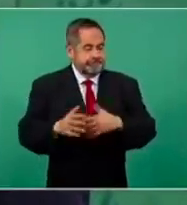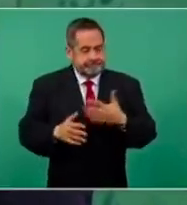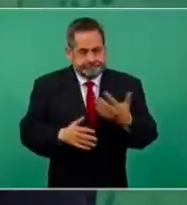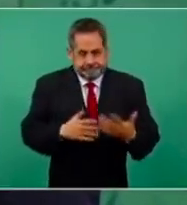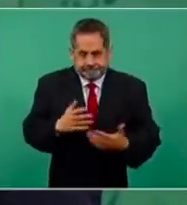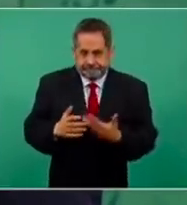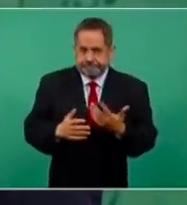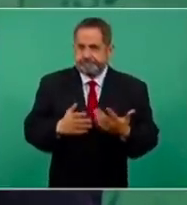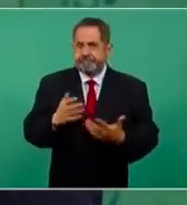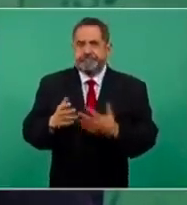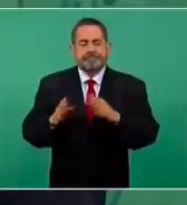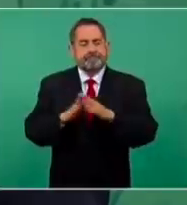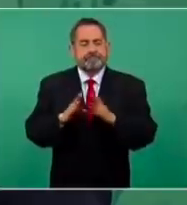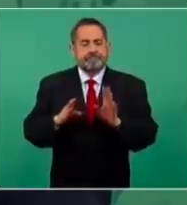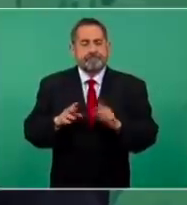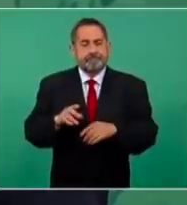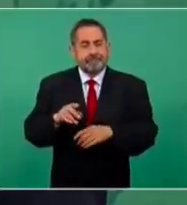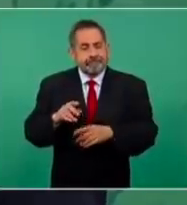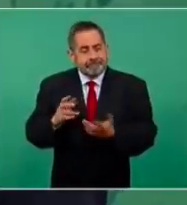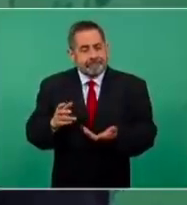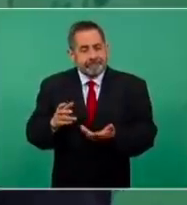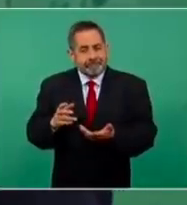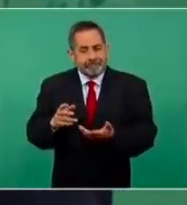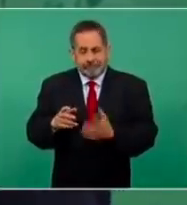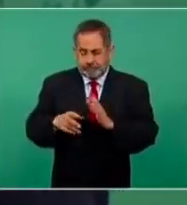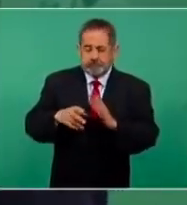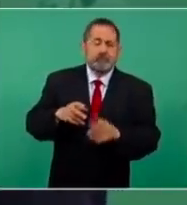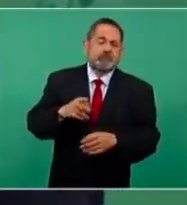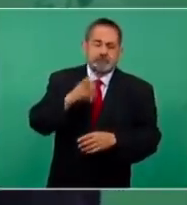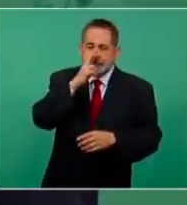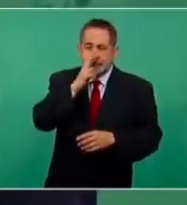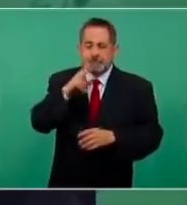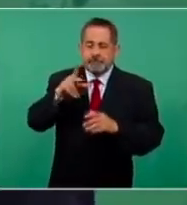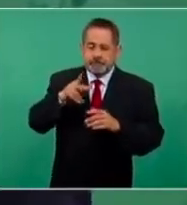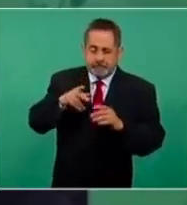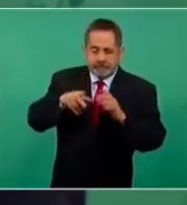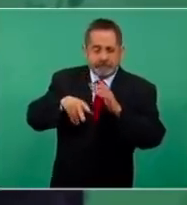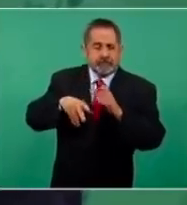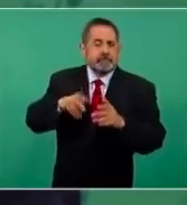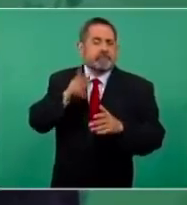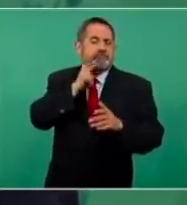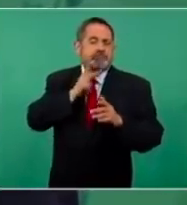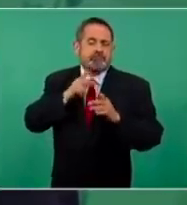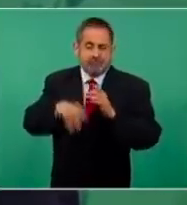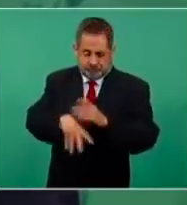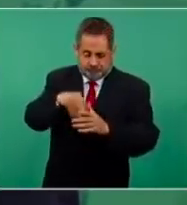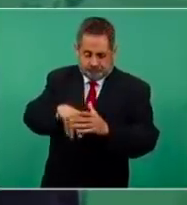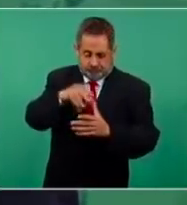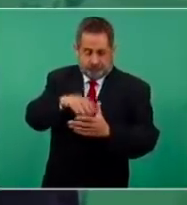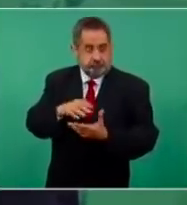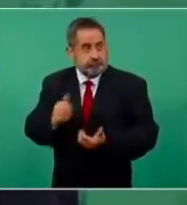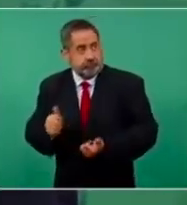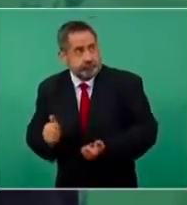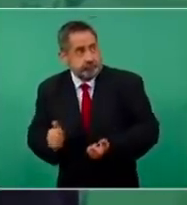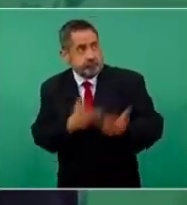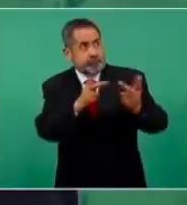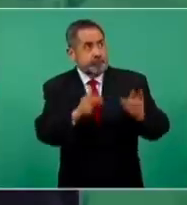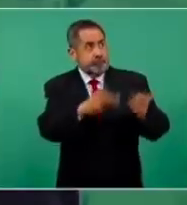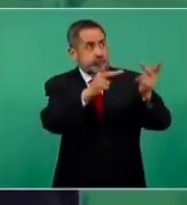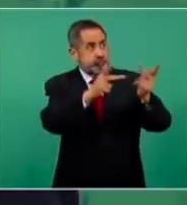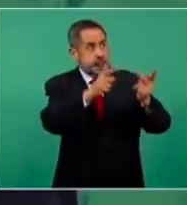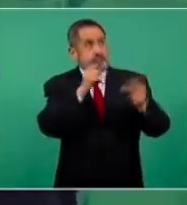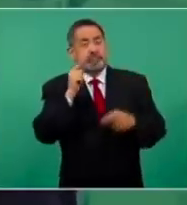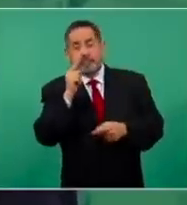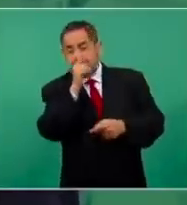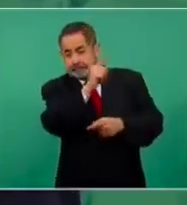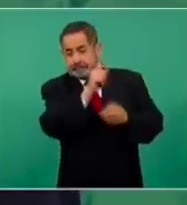se optó por vender materia prima y comprar gasolinas. Nada más para tener